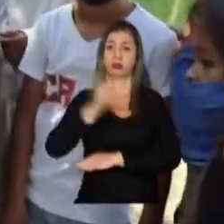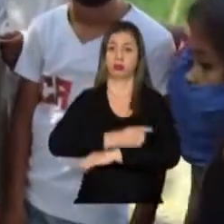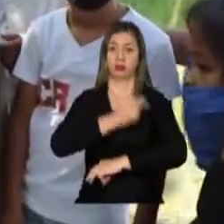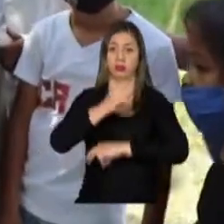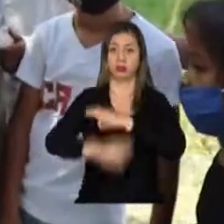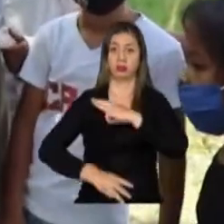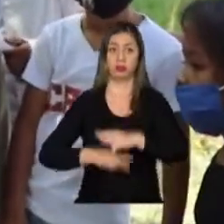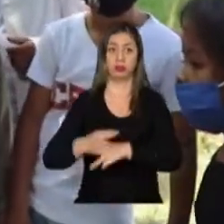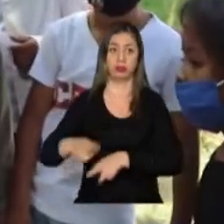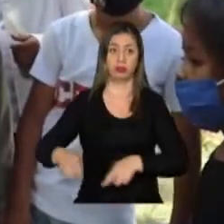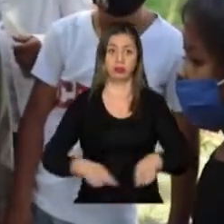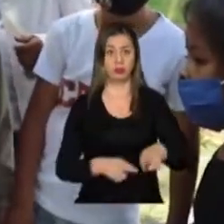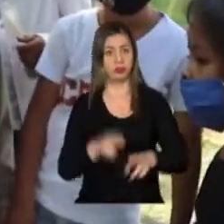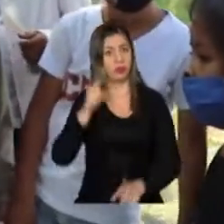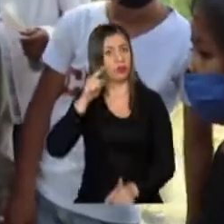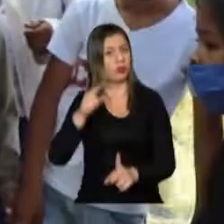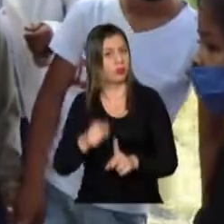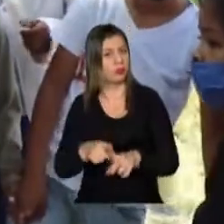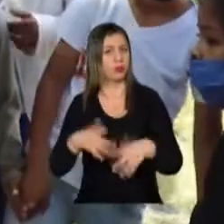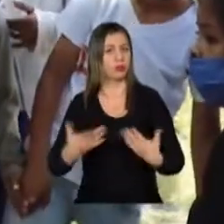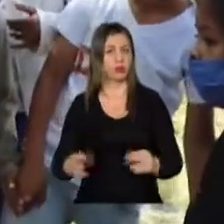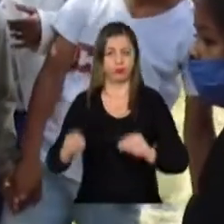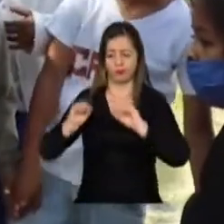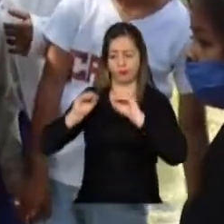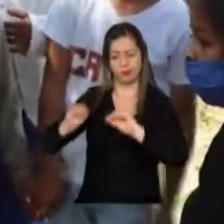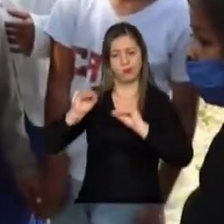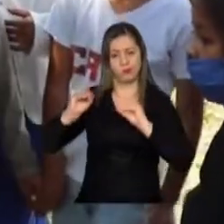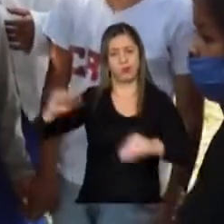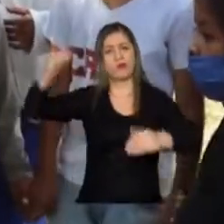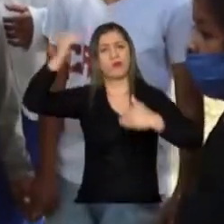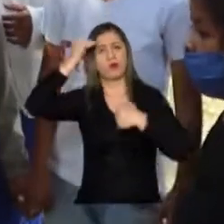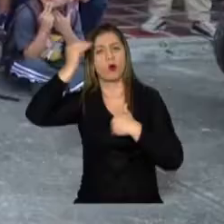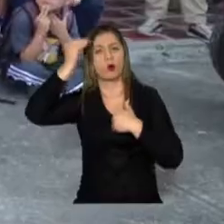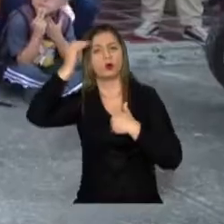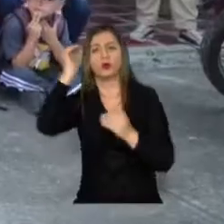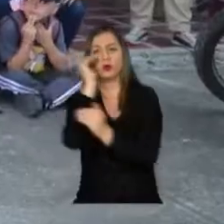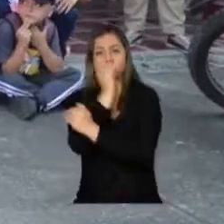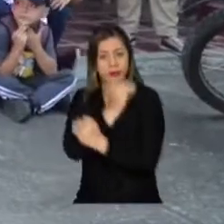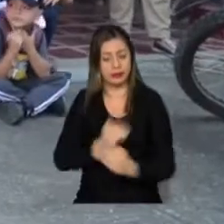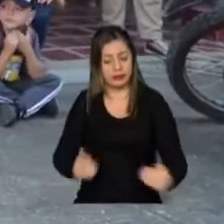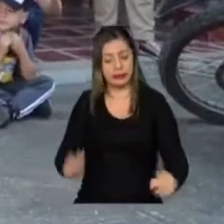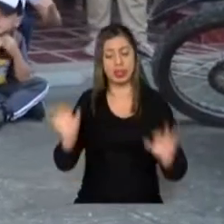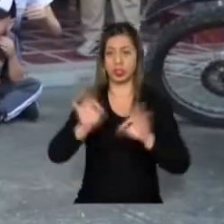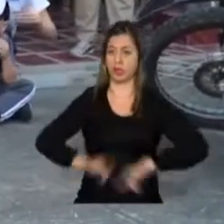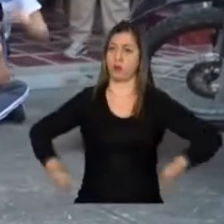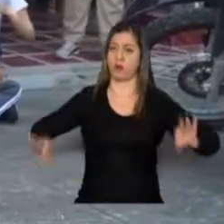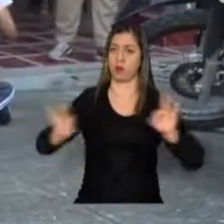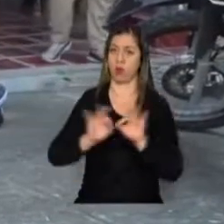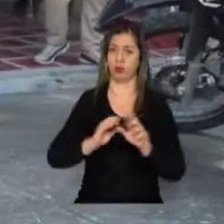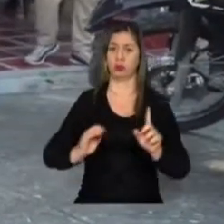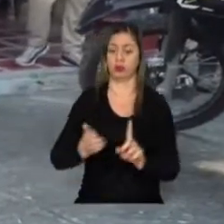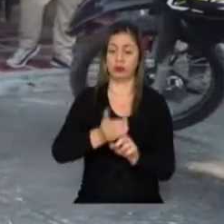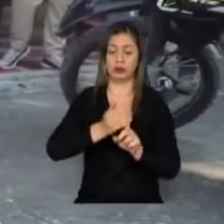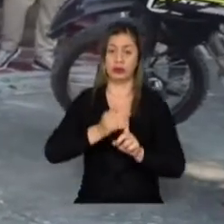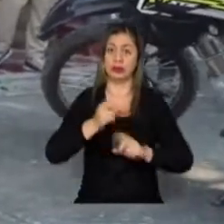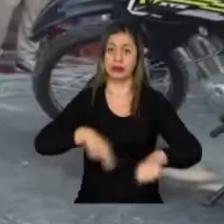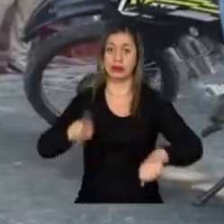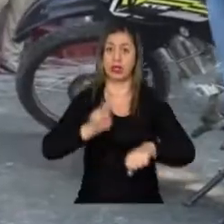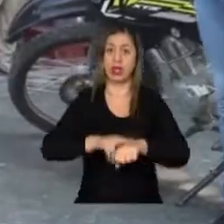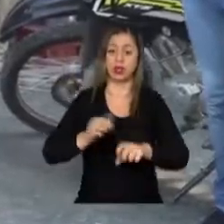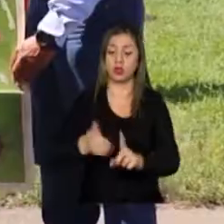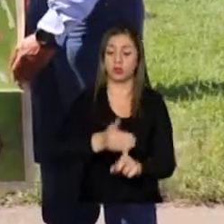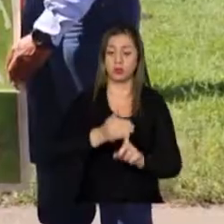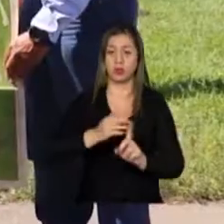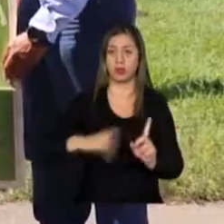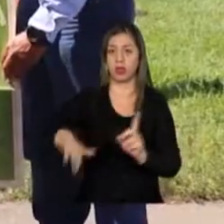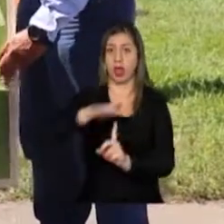los Humedales. El objetivo es empezar a generar conciencia en los niños de la importancia de la conservación de los recursos naturales y del